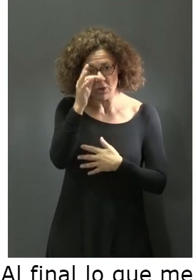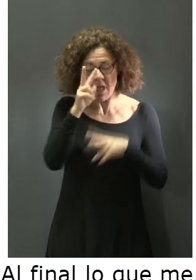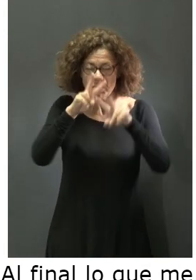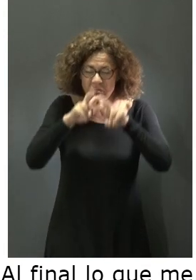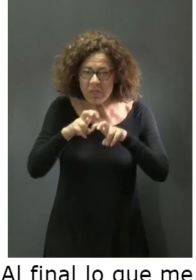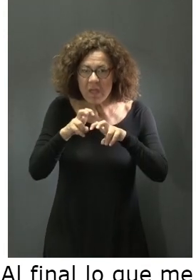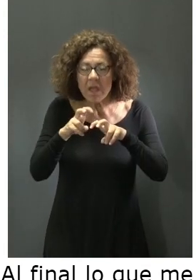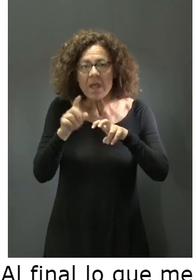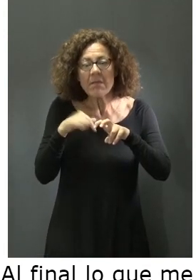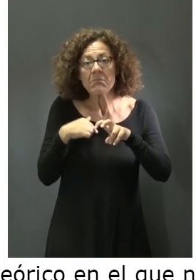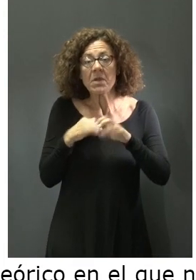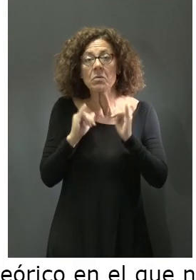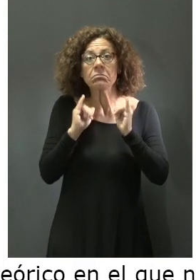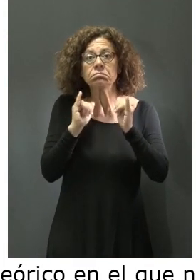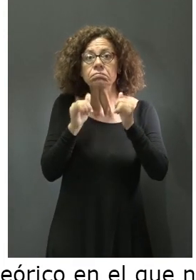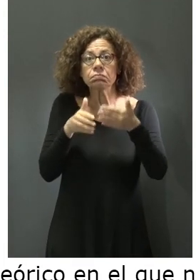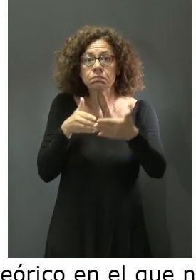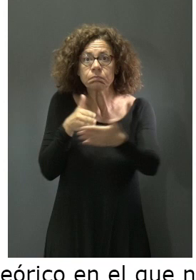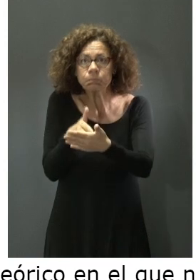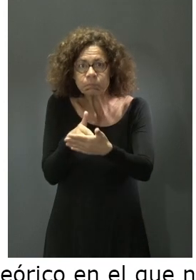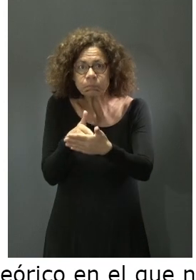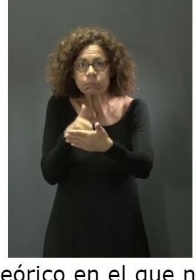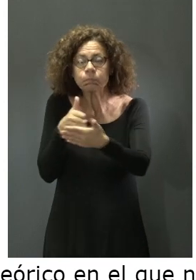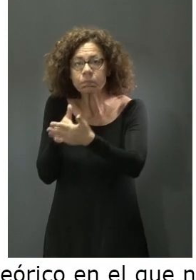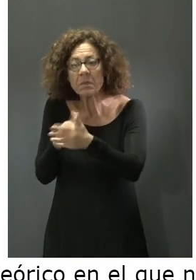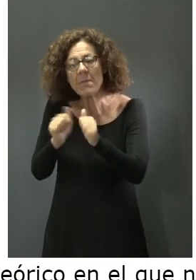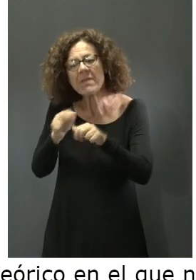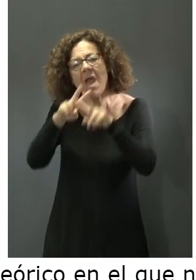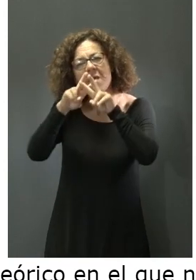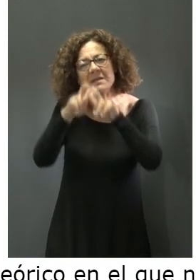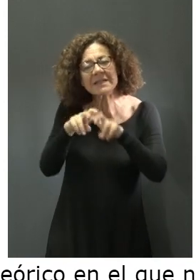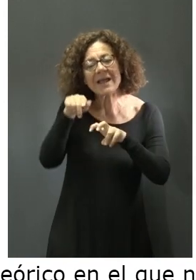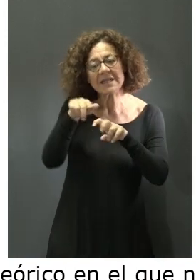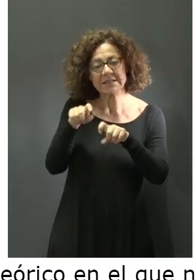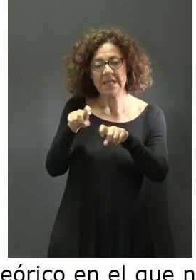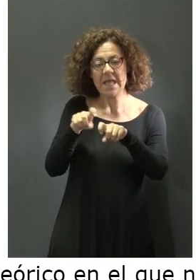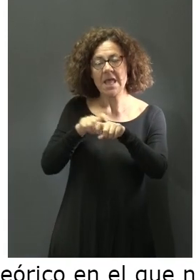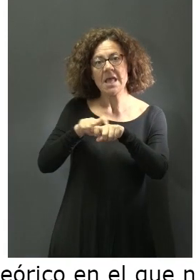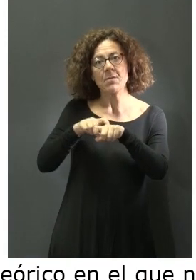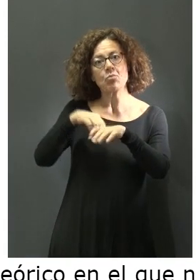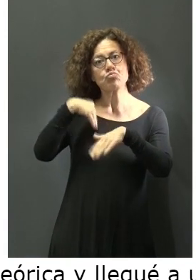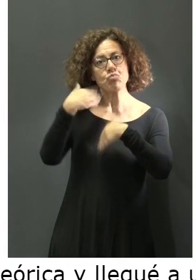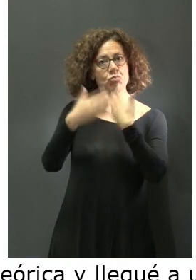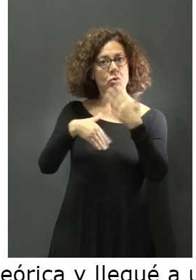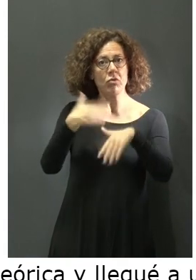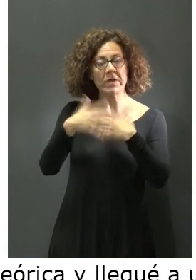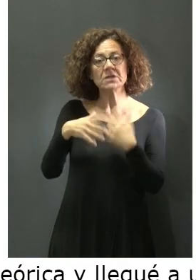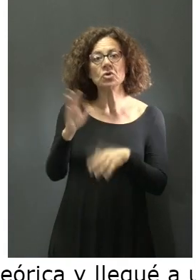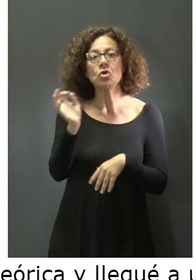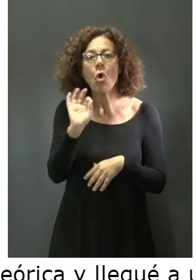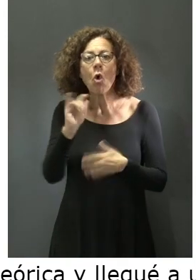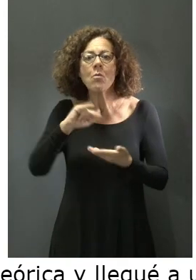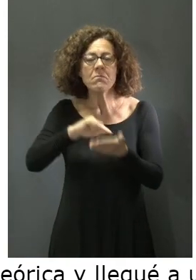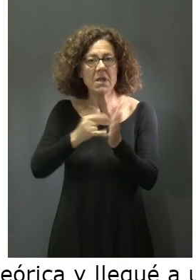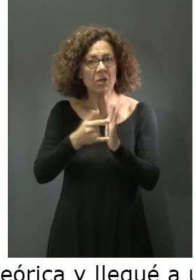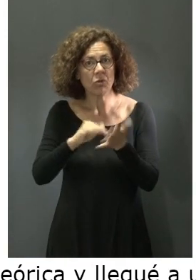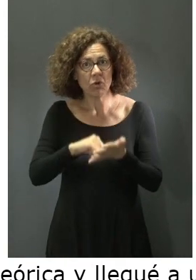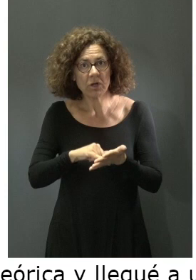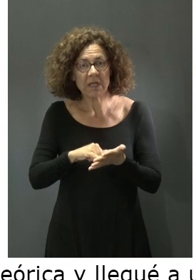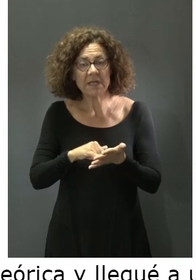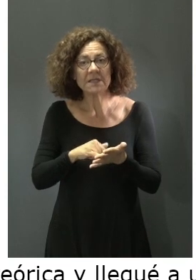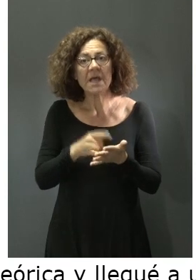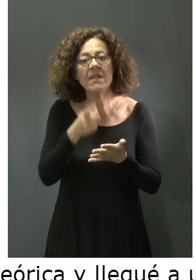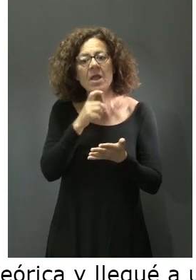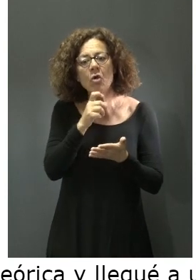en el que me vi estancada. Entonces empecé a investigar pues este tipo de procesos, ¿no? O de metodologías